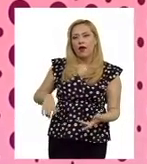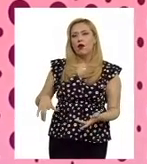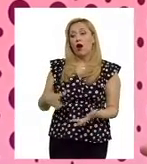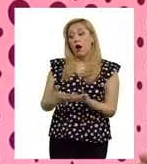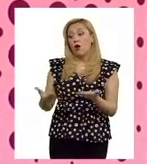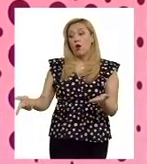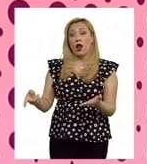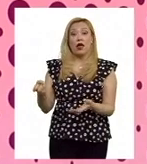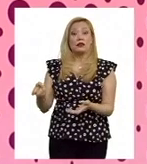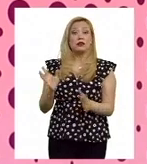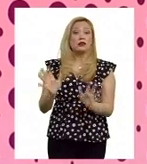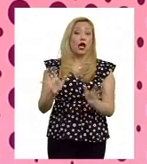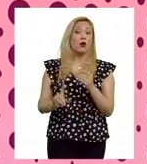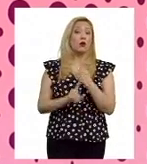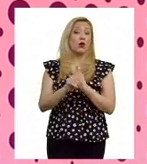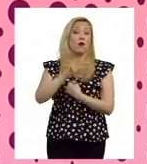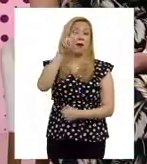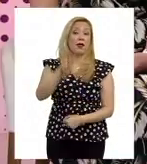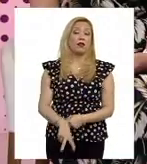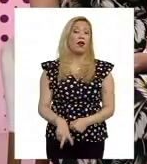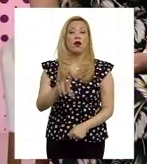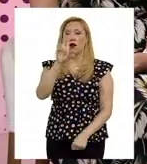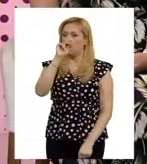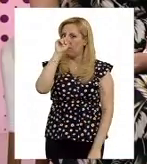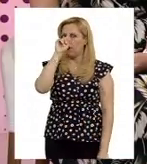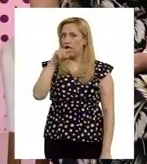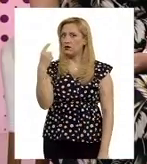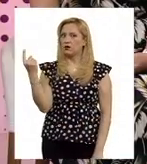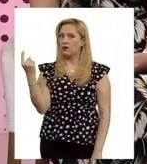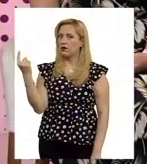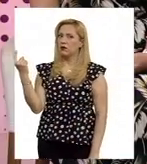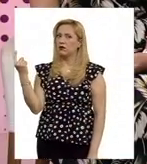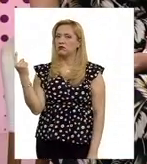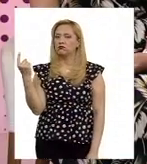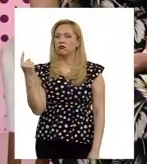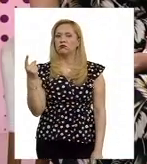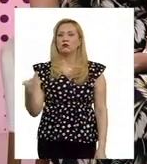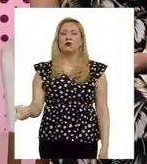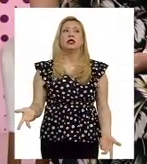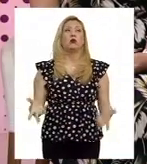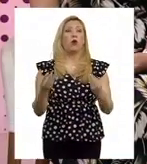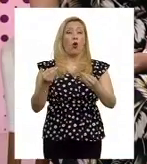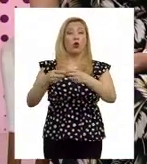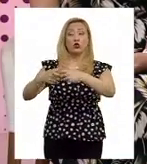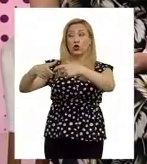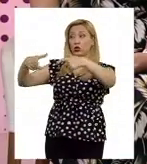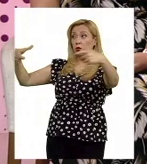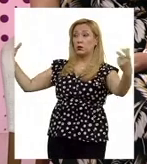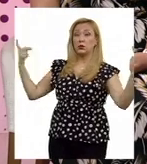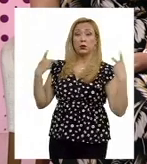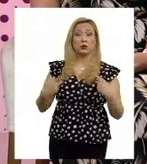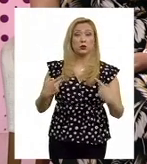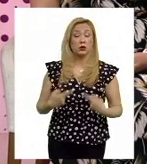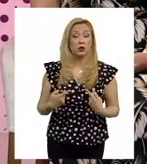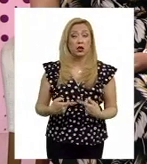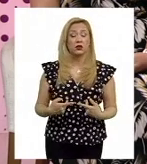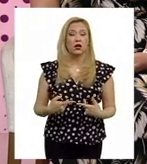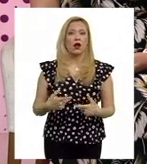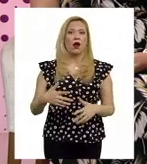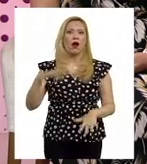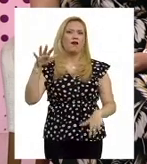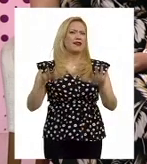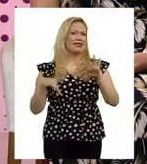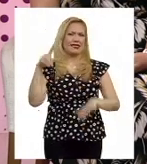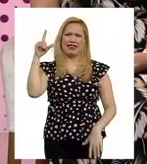frente a estas situaciones, que tampoco es algo fácil. Y si son desplazamientos masivos, bueno, a veces es